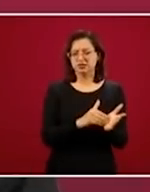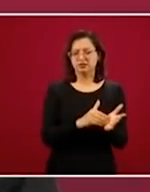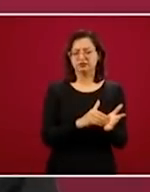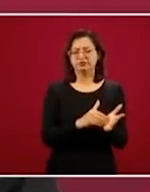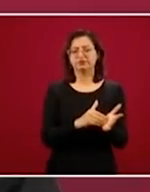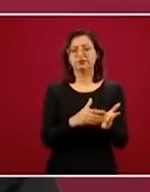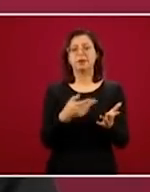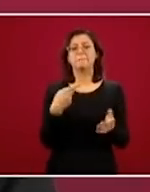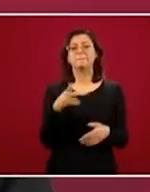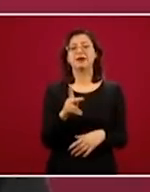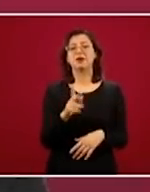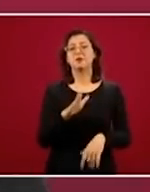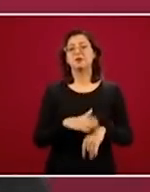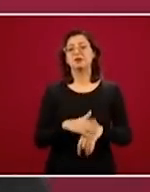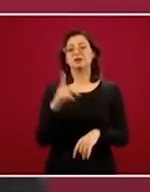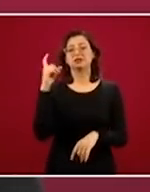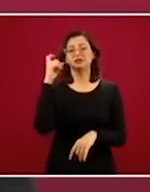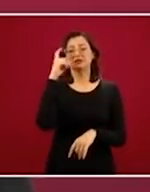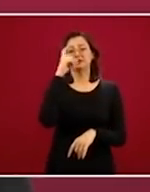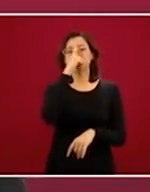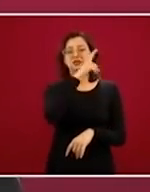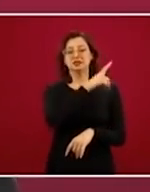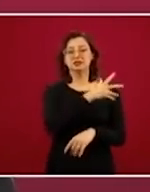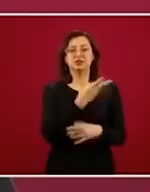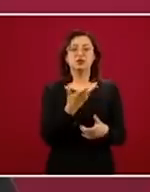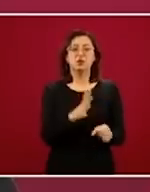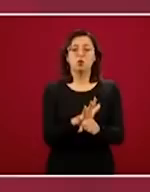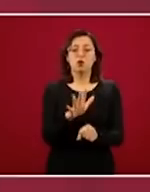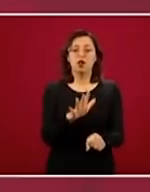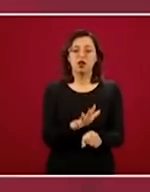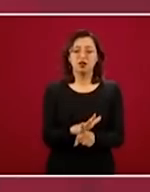es complejo por los intereses